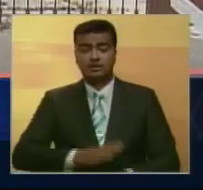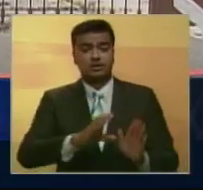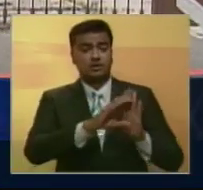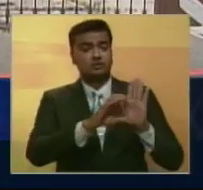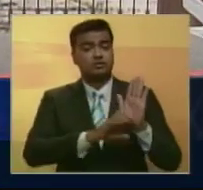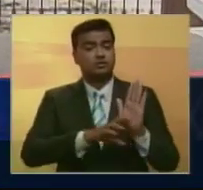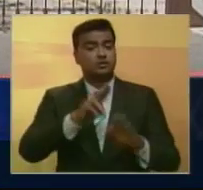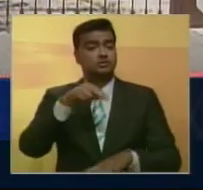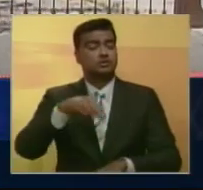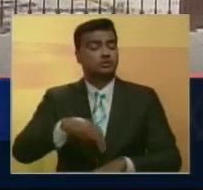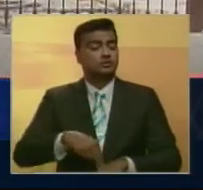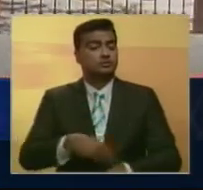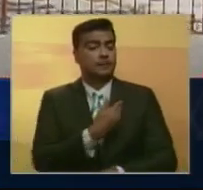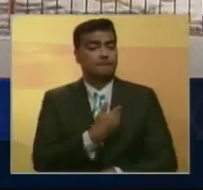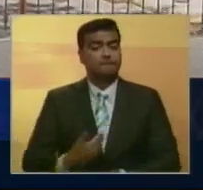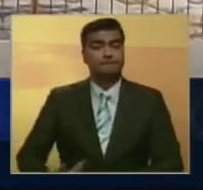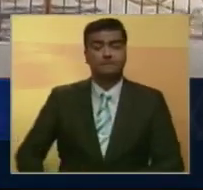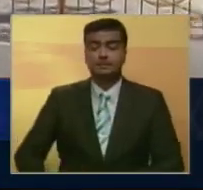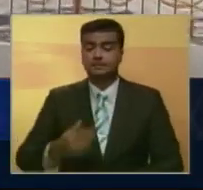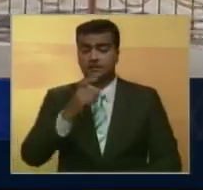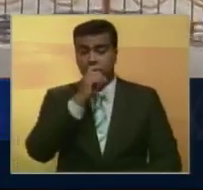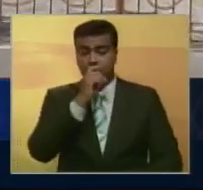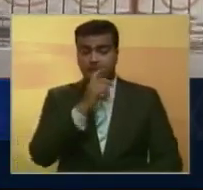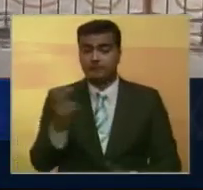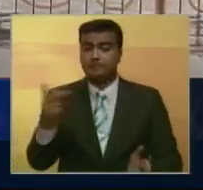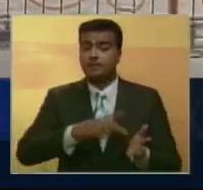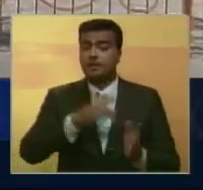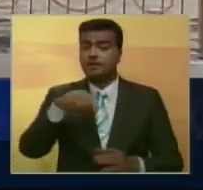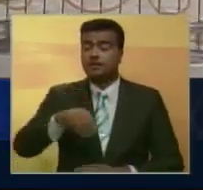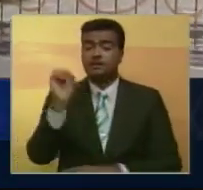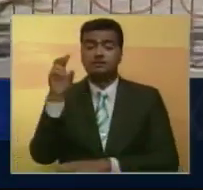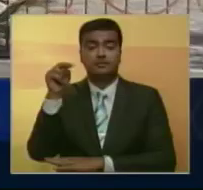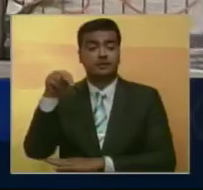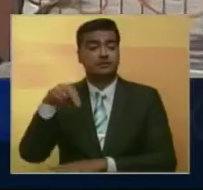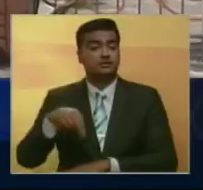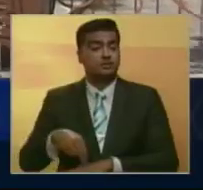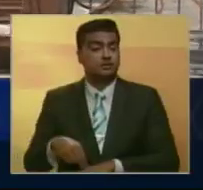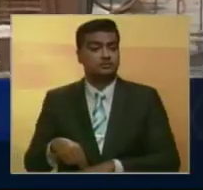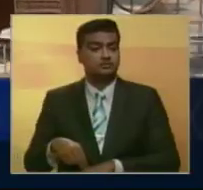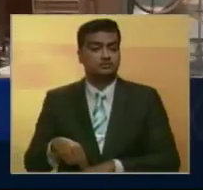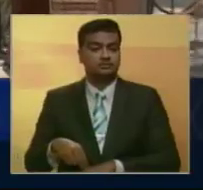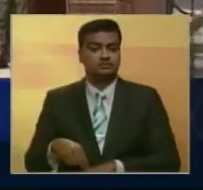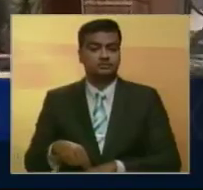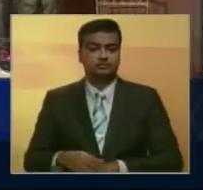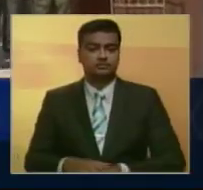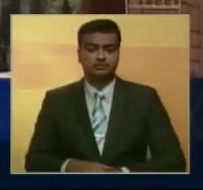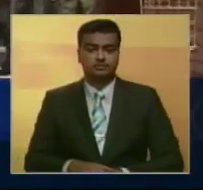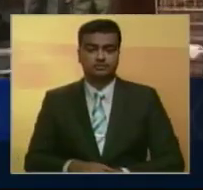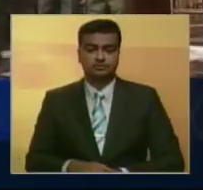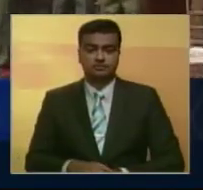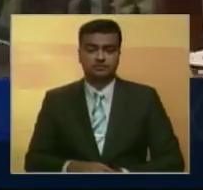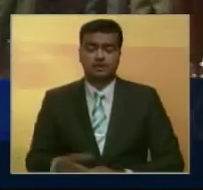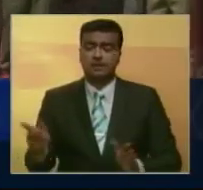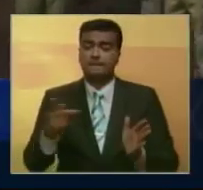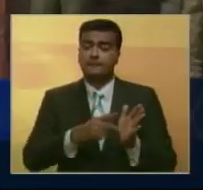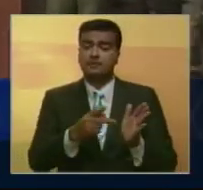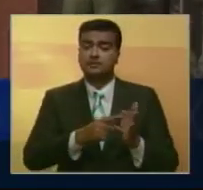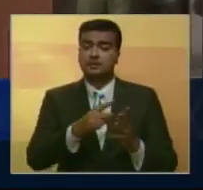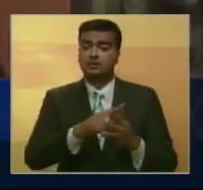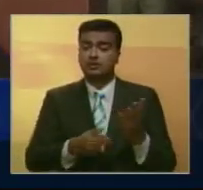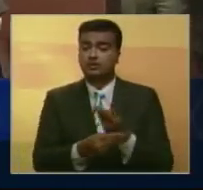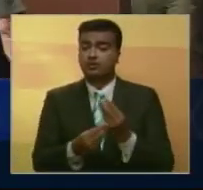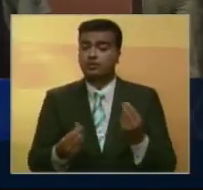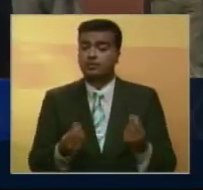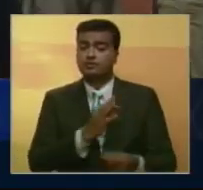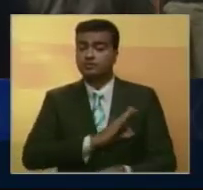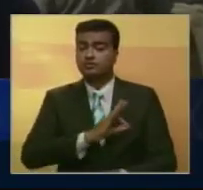Nacional. El presidente de la República debe acudir aquí ante la Asamblea Nacional para presentar aspectos económicos,